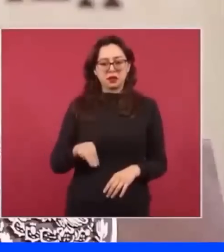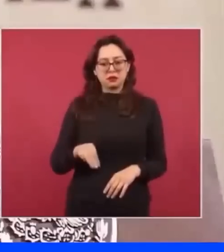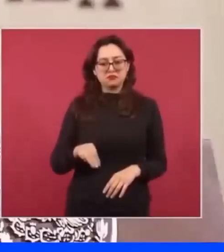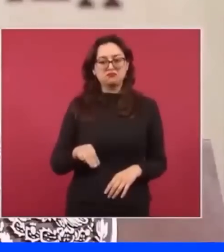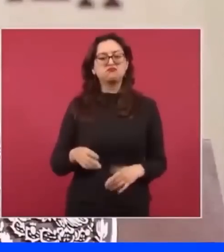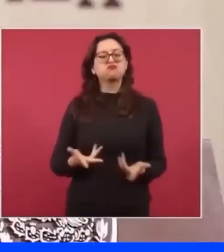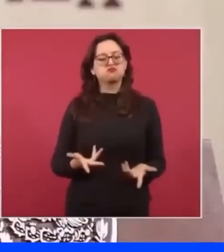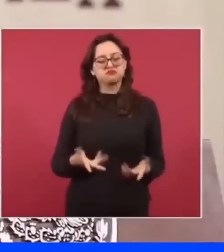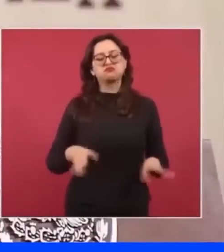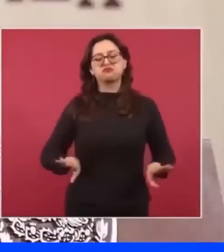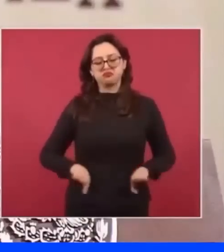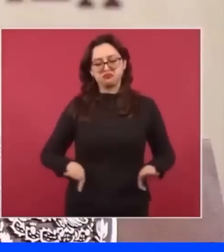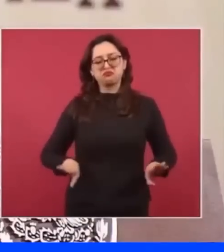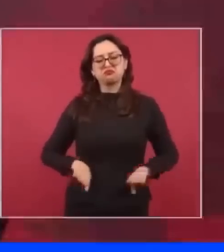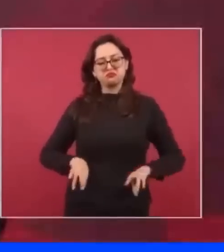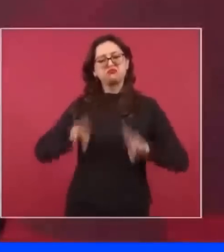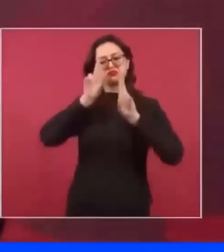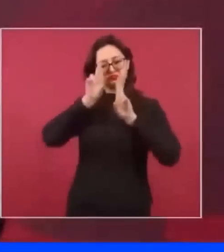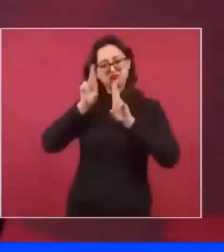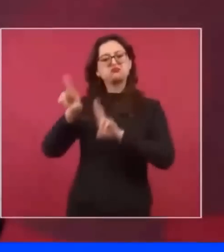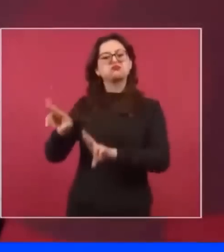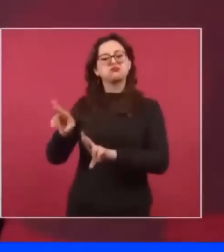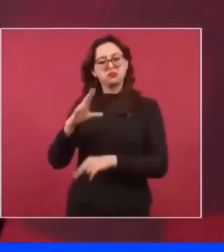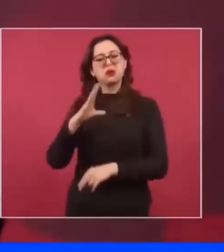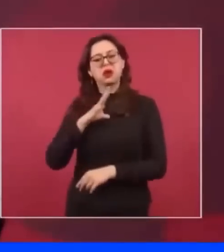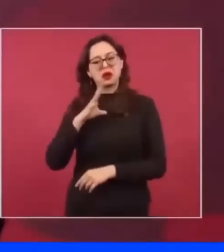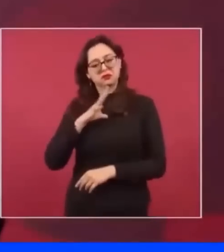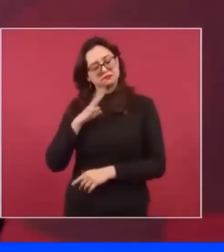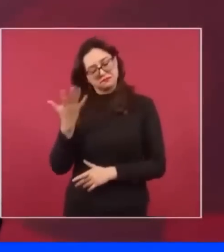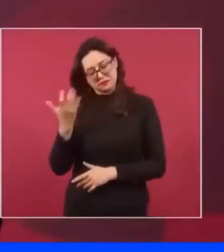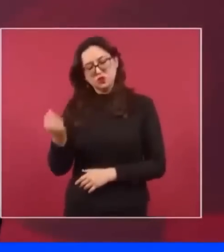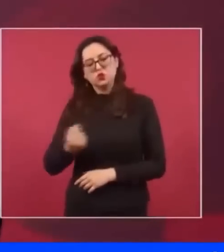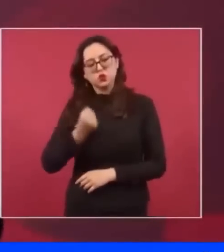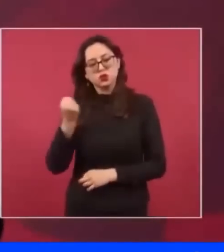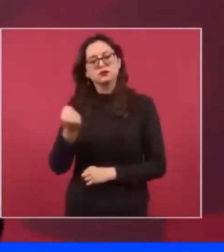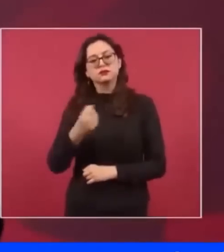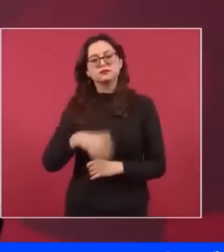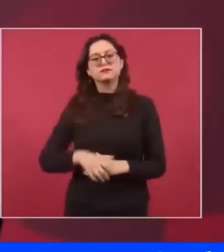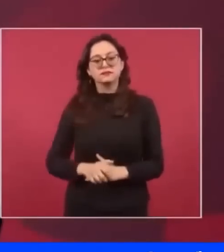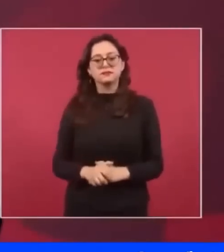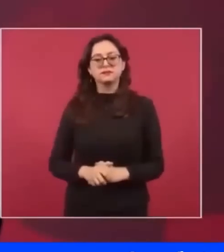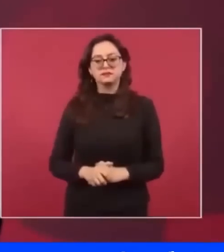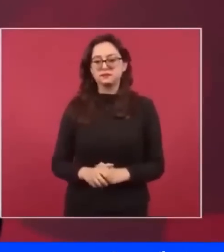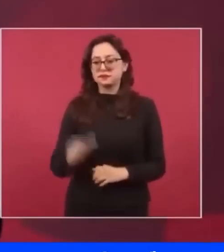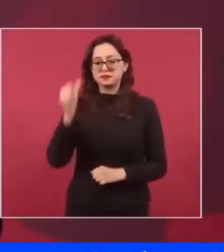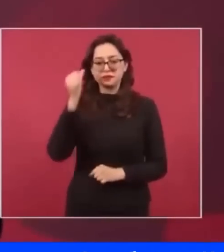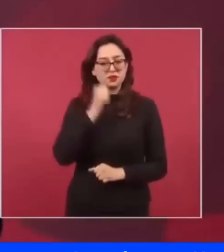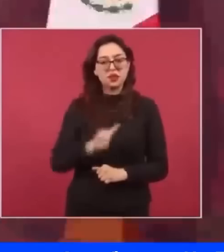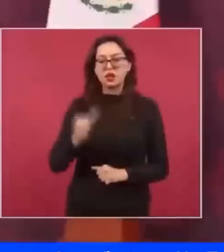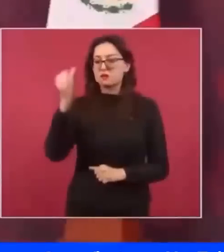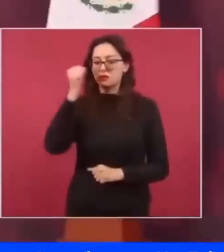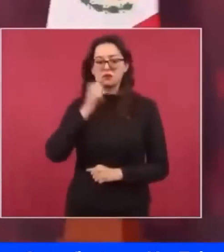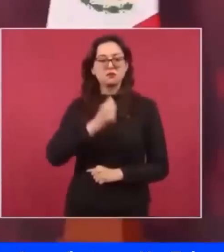actúa con mucho respeto hacia México y siempre habla de que el trato